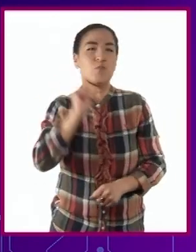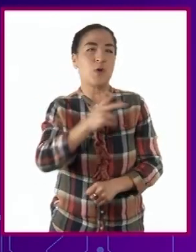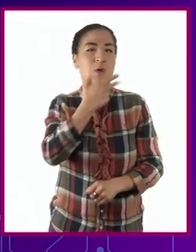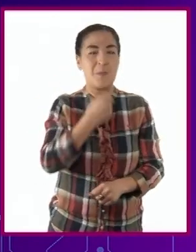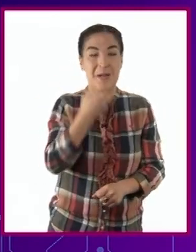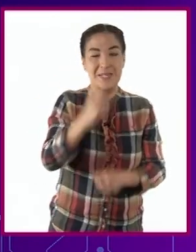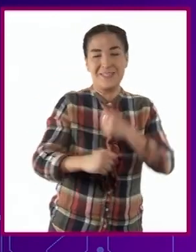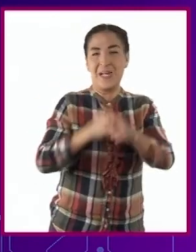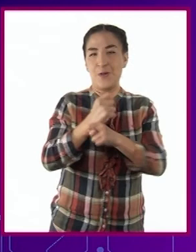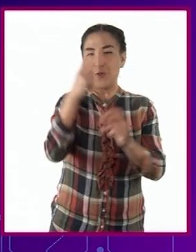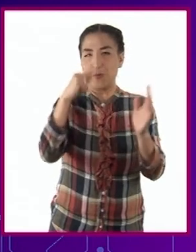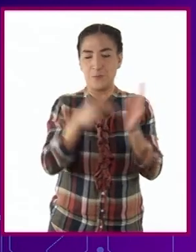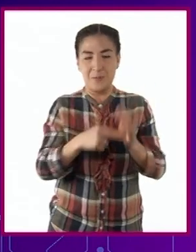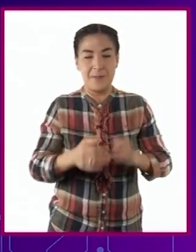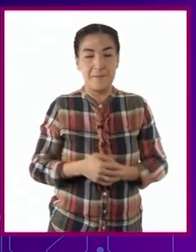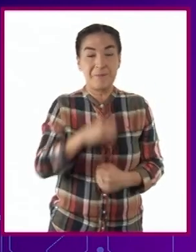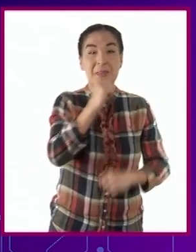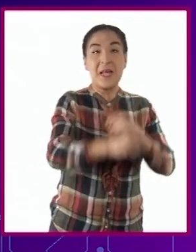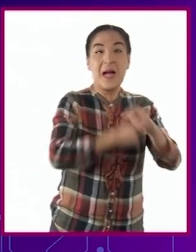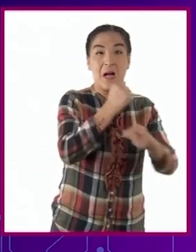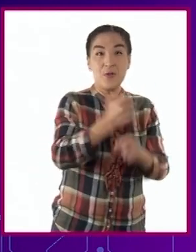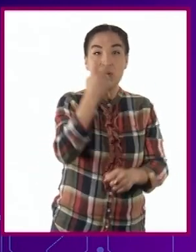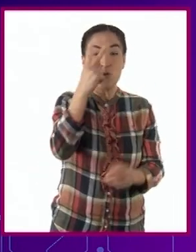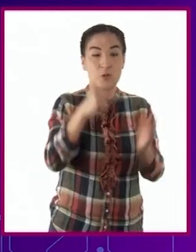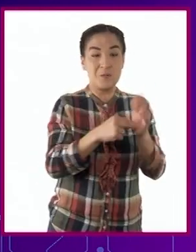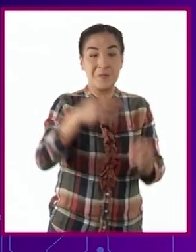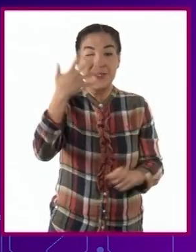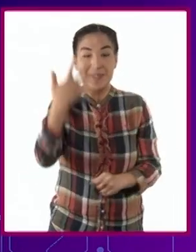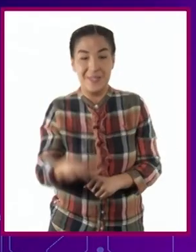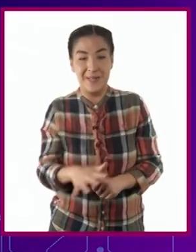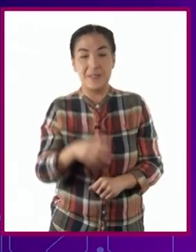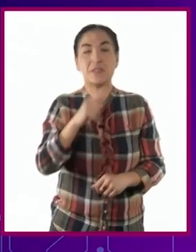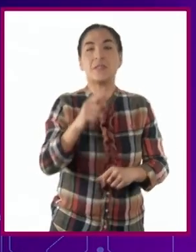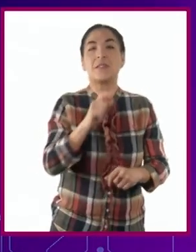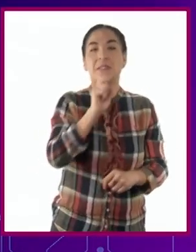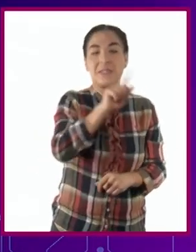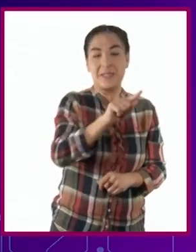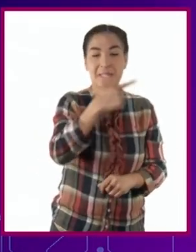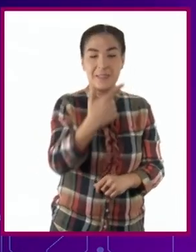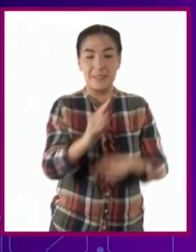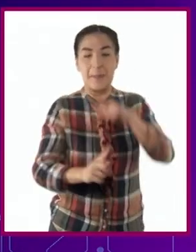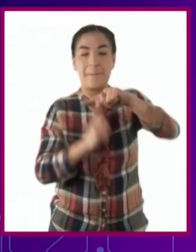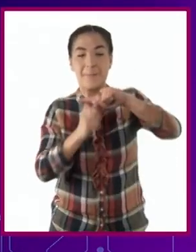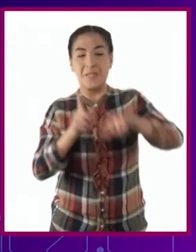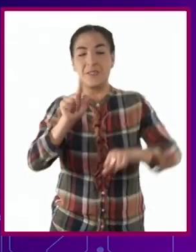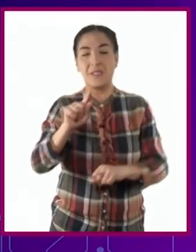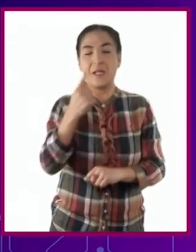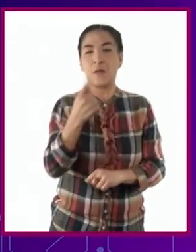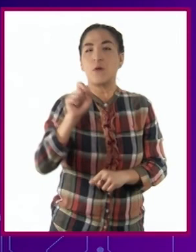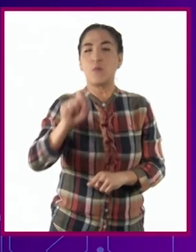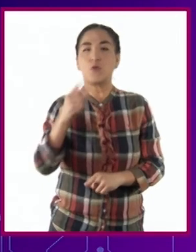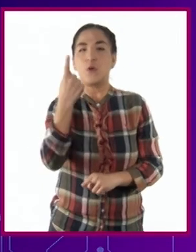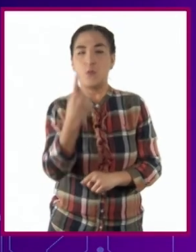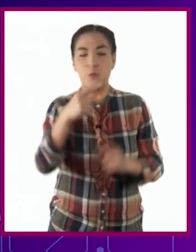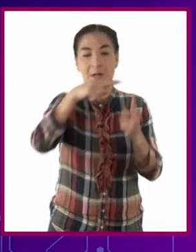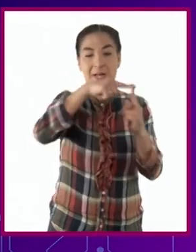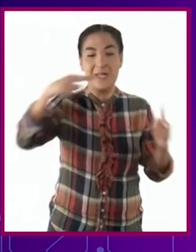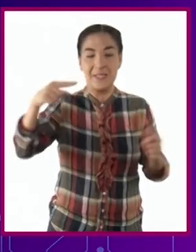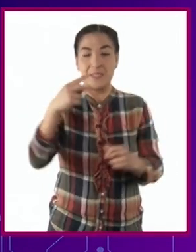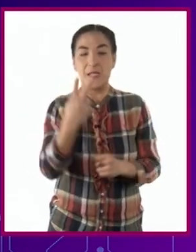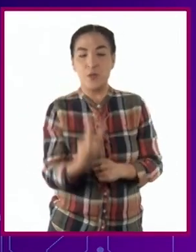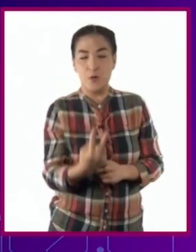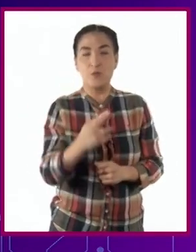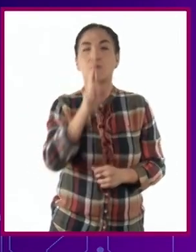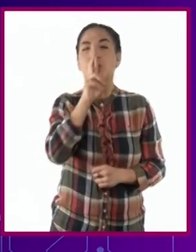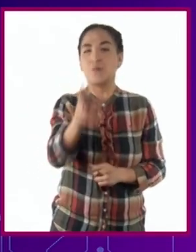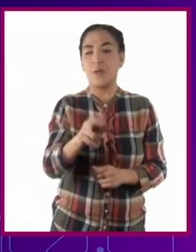2010 sumamos 77 años más 71.1 años y al dividir entre 2, la suma anterior